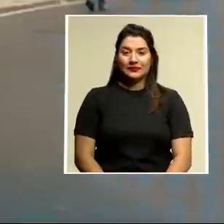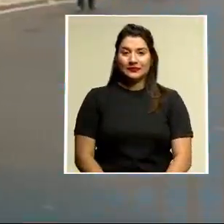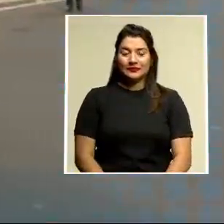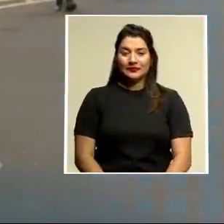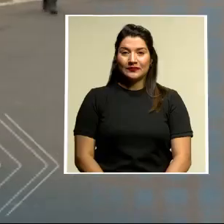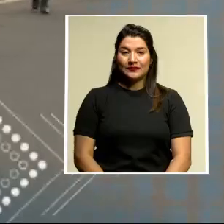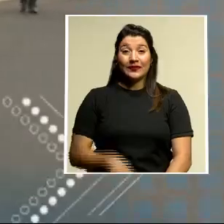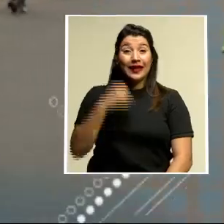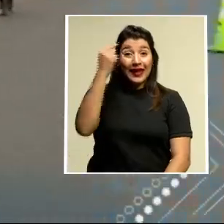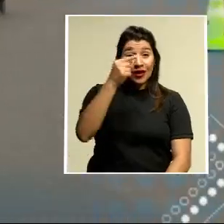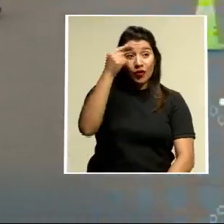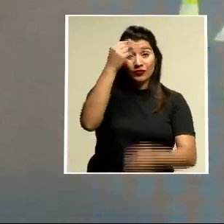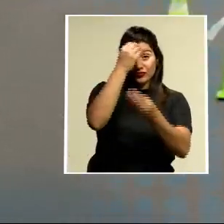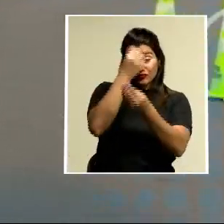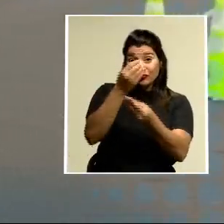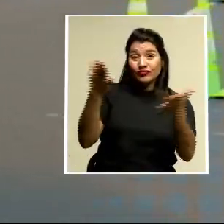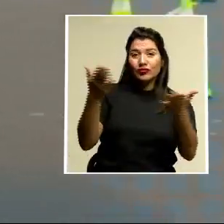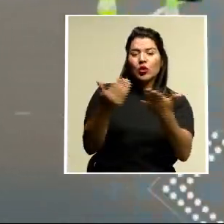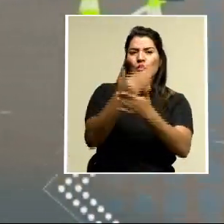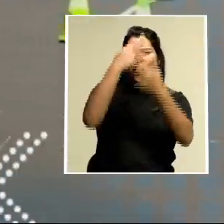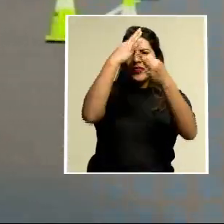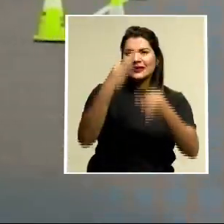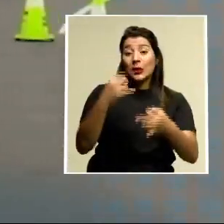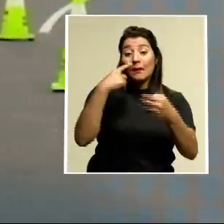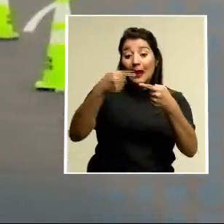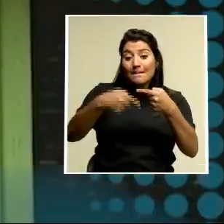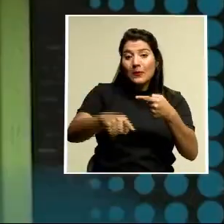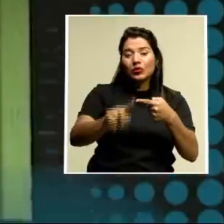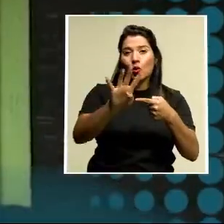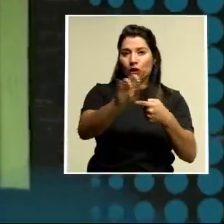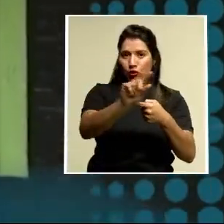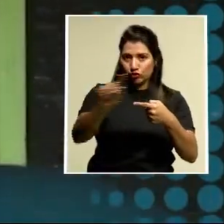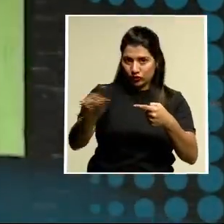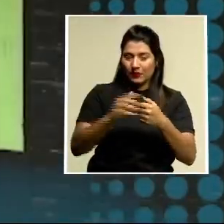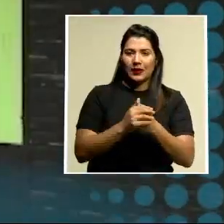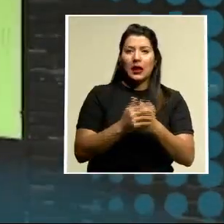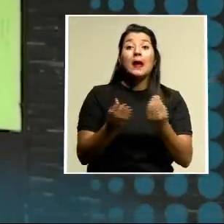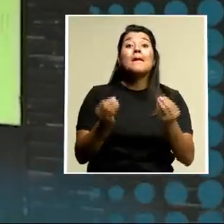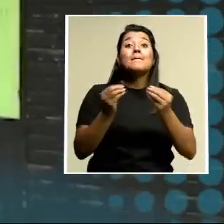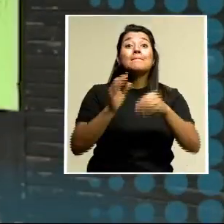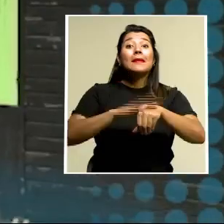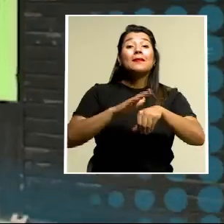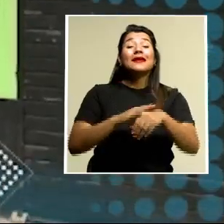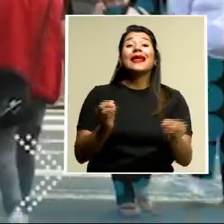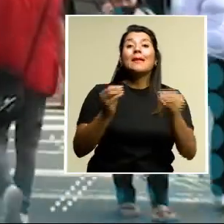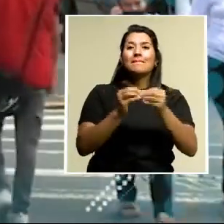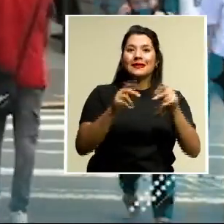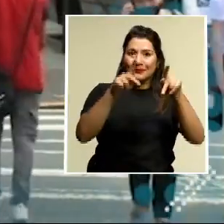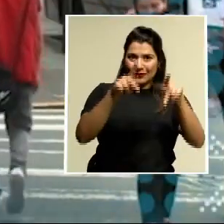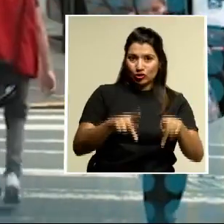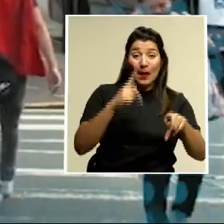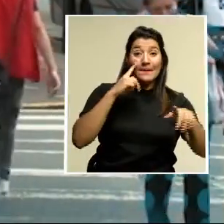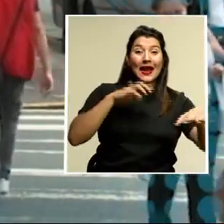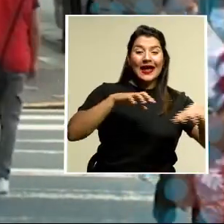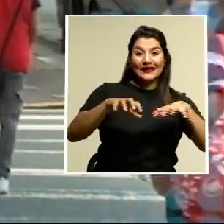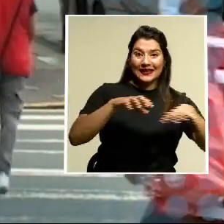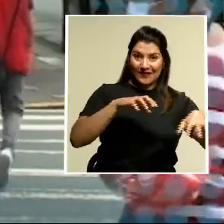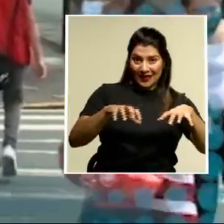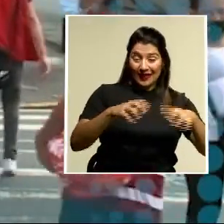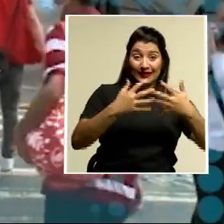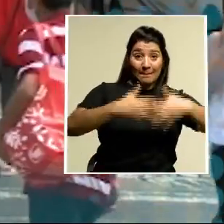El gobierno anunció medidas para las próximas 4 semanas. Se ampliarán los aforos de actividades académicas y empresariales, de salones